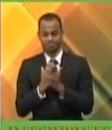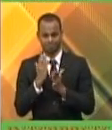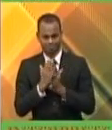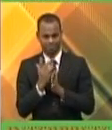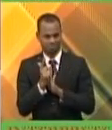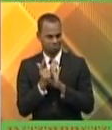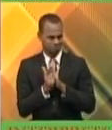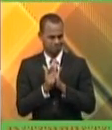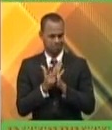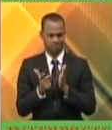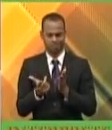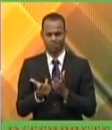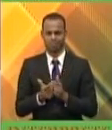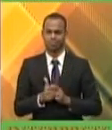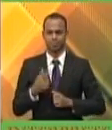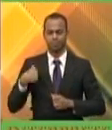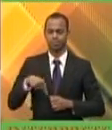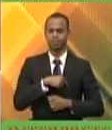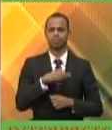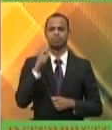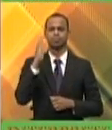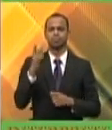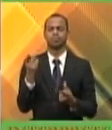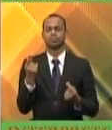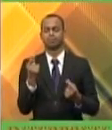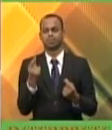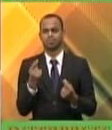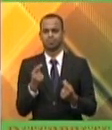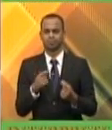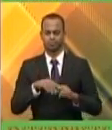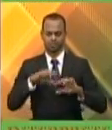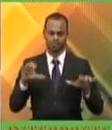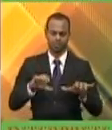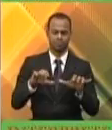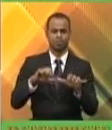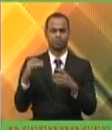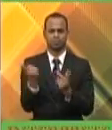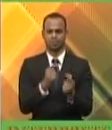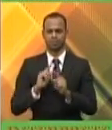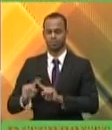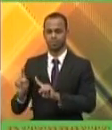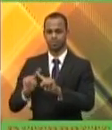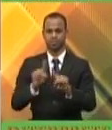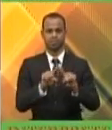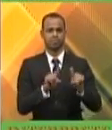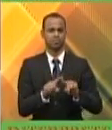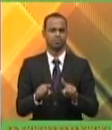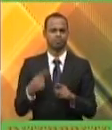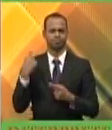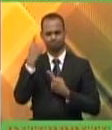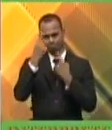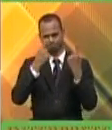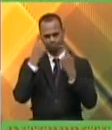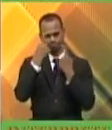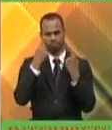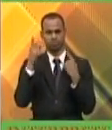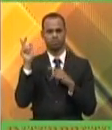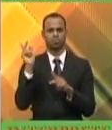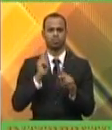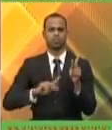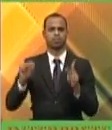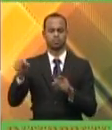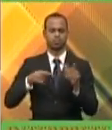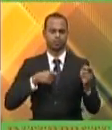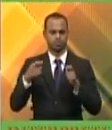nosotros estamos vamos a hacer jornadas de diferentes tipos pensamos el personal administrativo